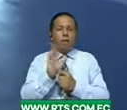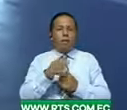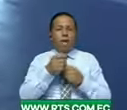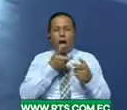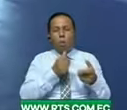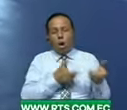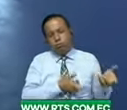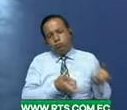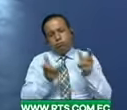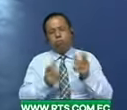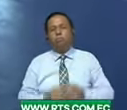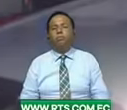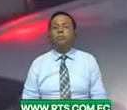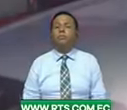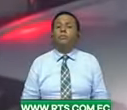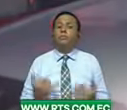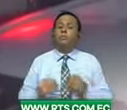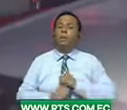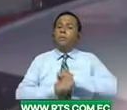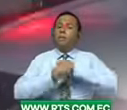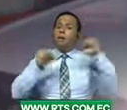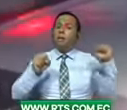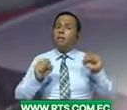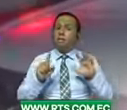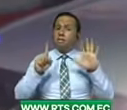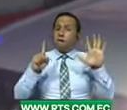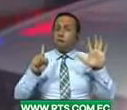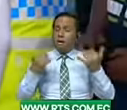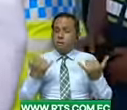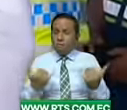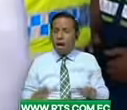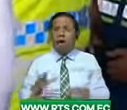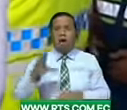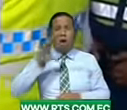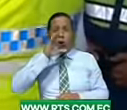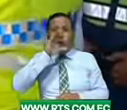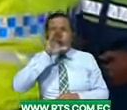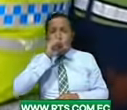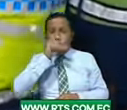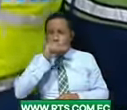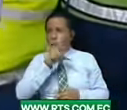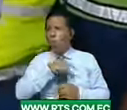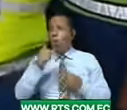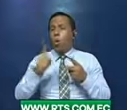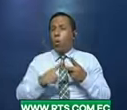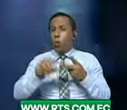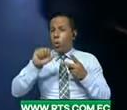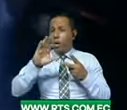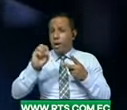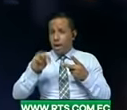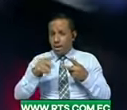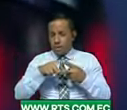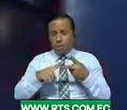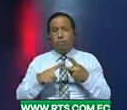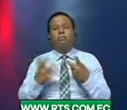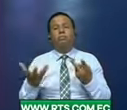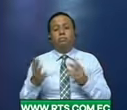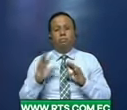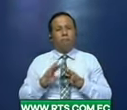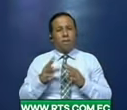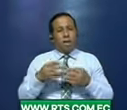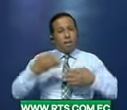Desde las 6 de la mañana de este viernes, personal de la Comisión de Tránsito del Ecuador y de la Agencia de Tránsito y Movilidad de Guayaquil se apostaron en el peaje de